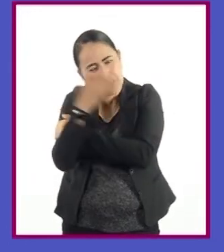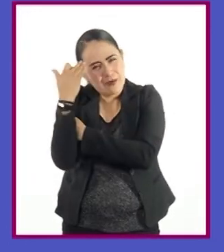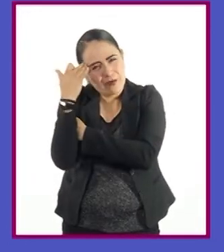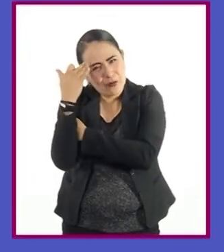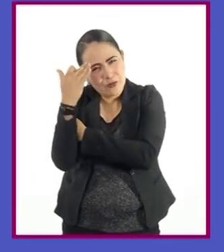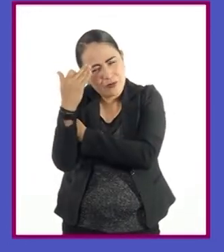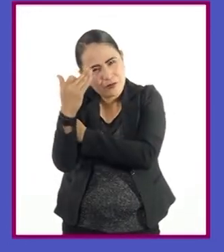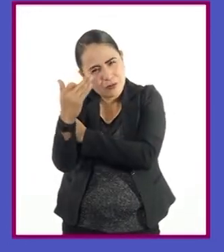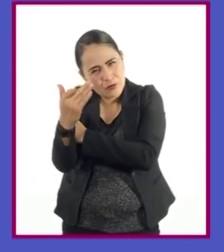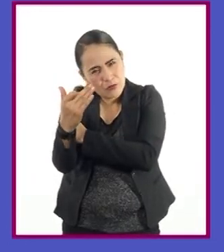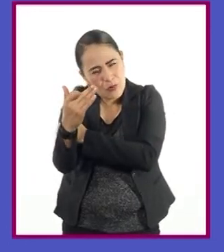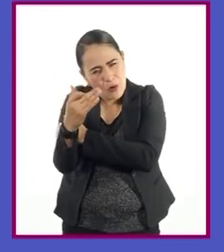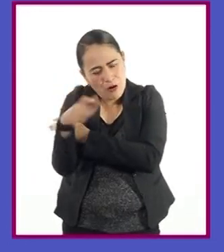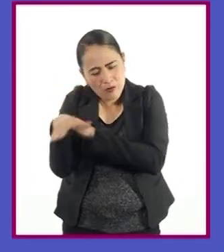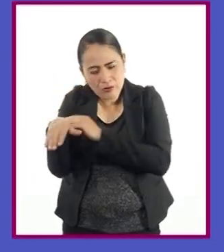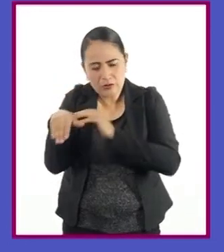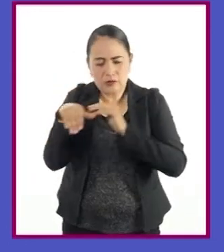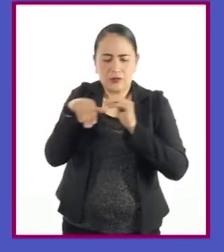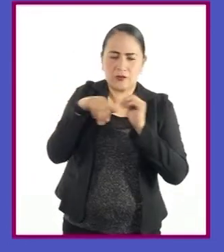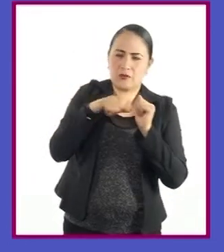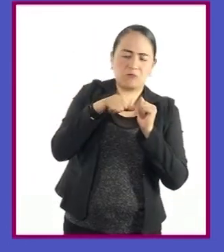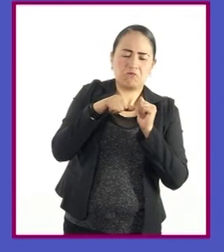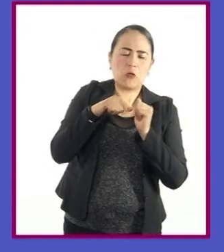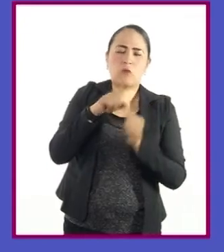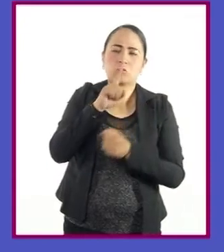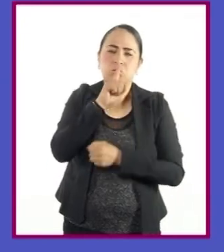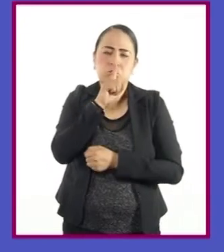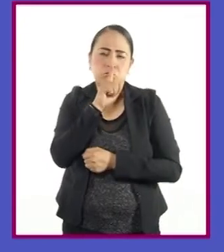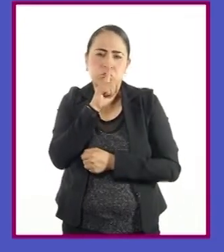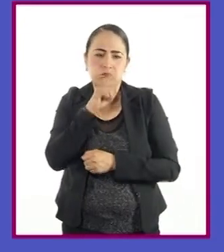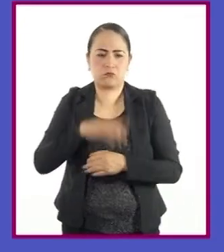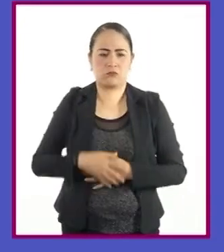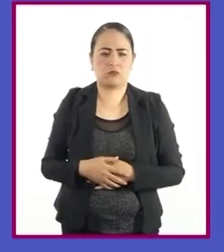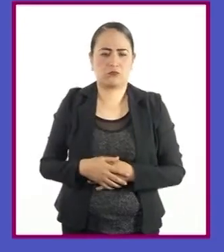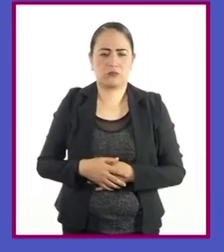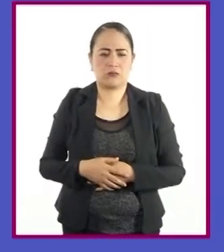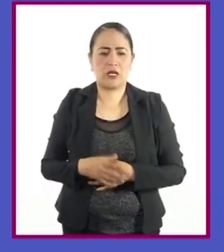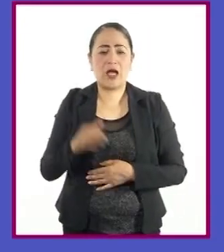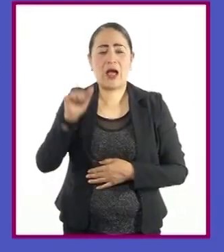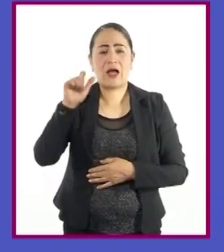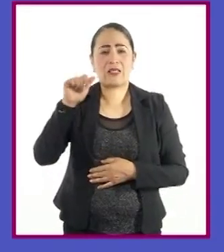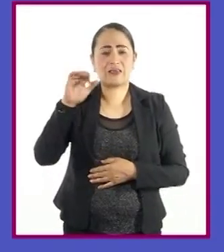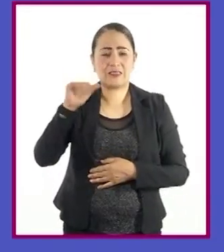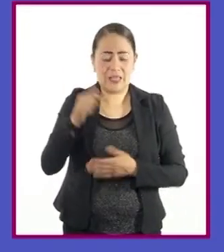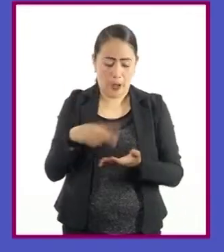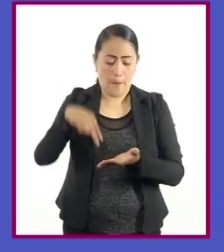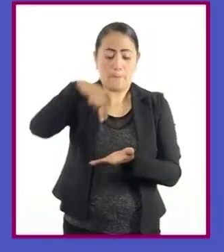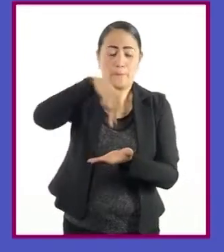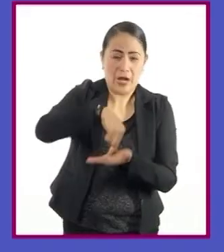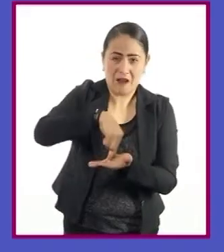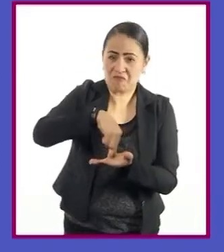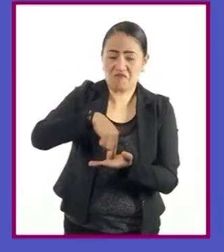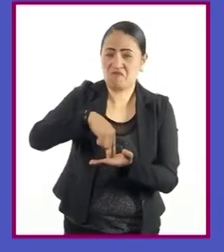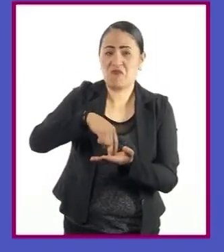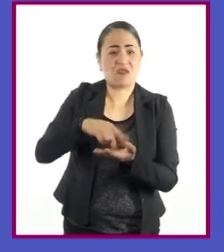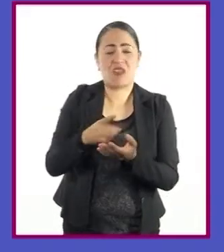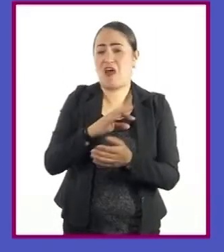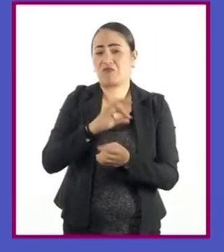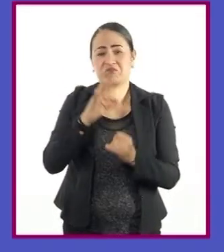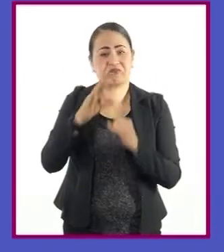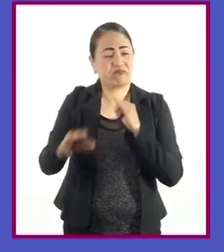sin moverse ni decir una palabra. Fue ese el último día que Alicia estuvo levantada. Al día